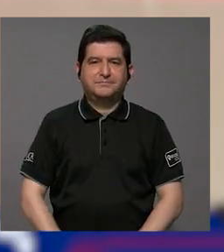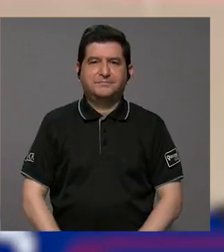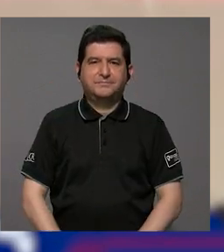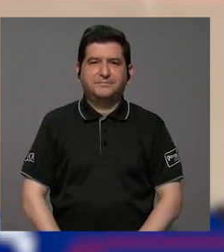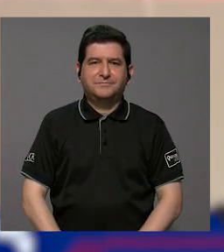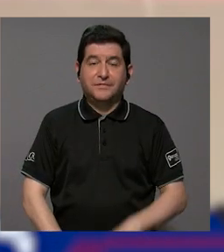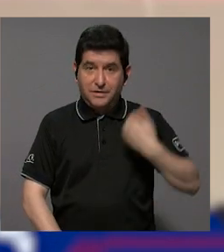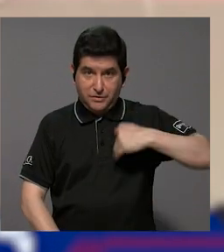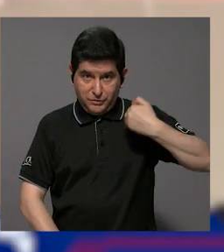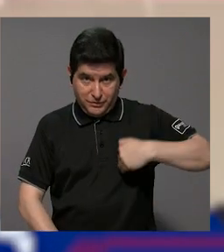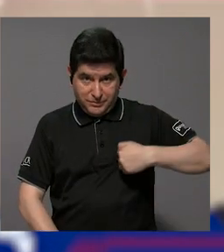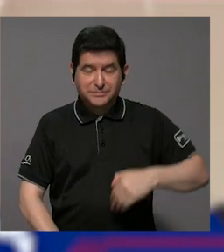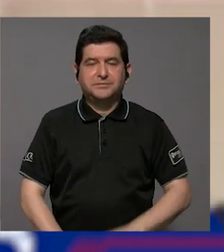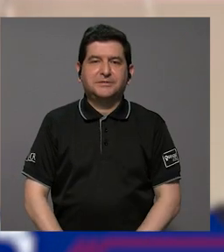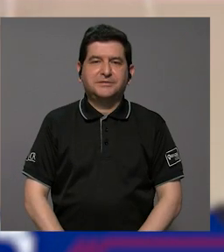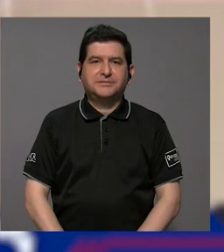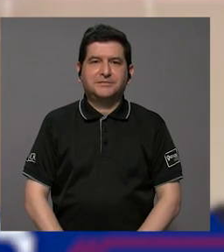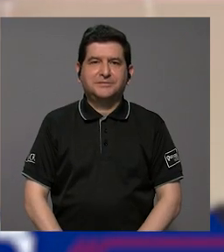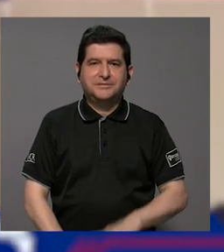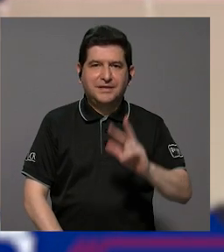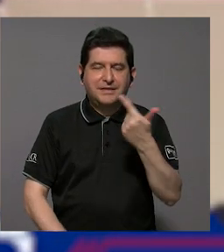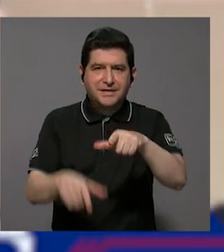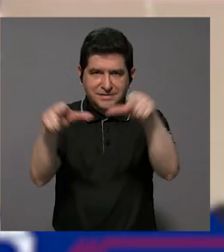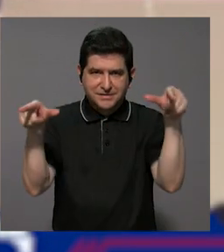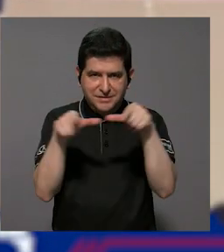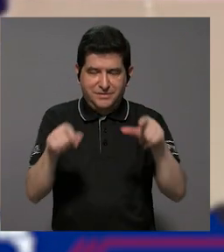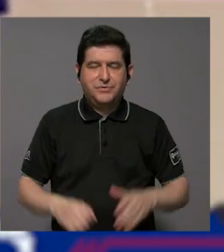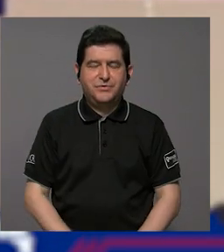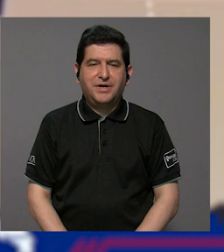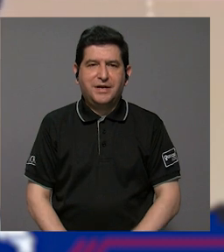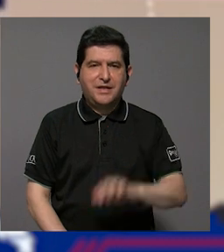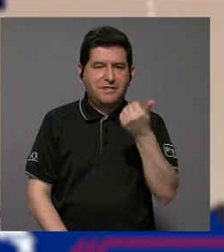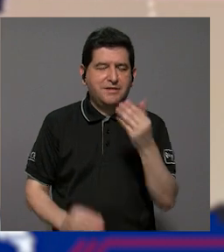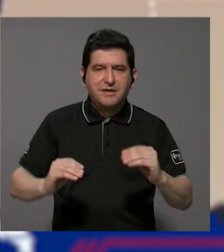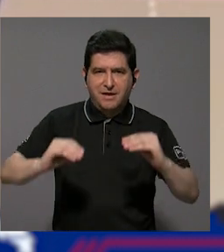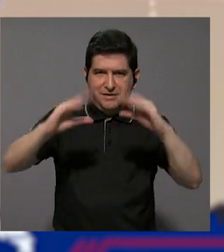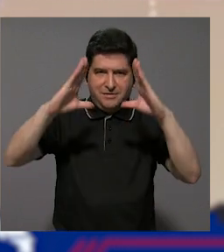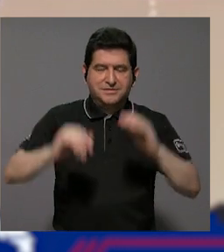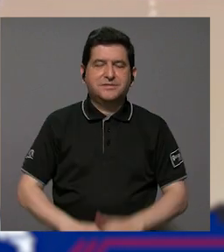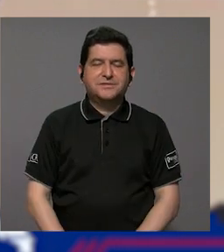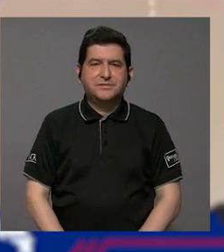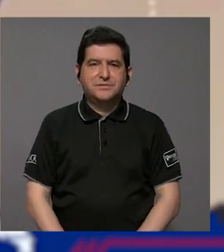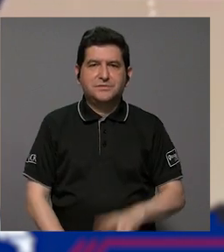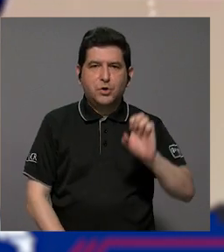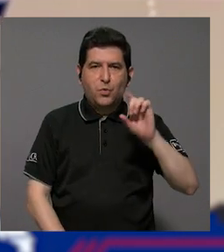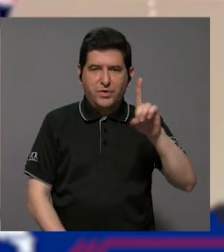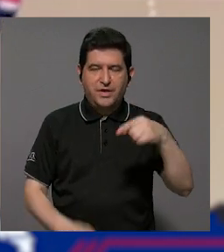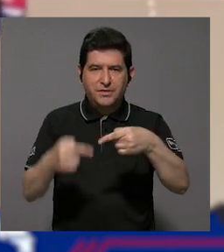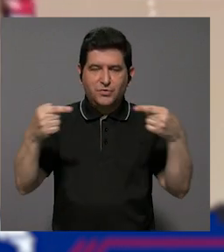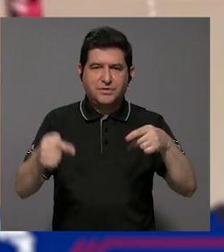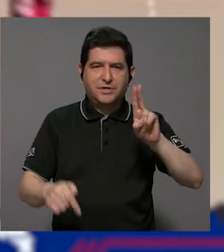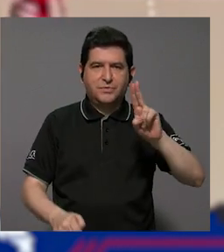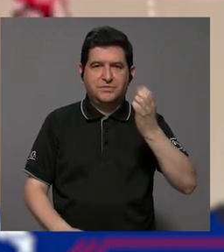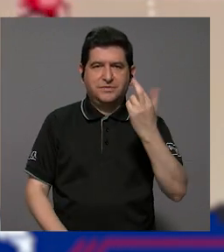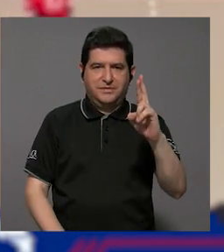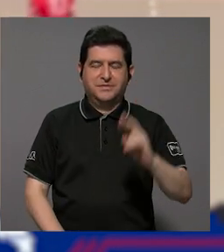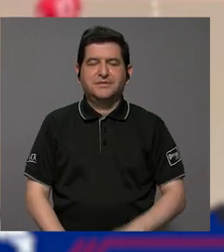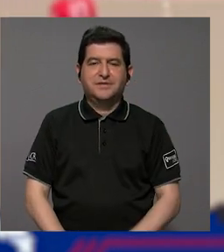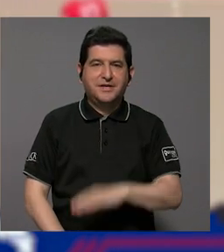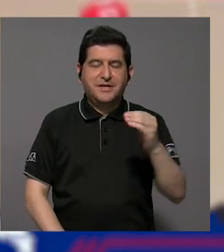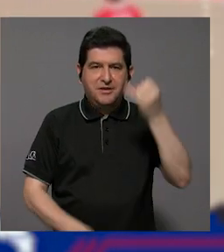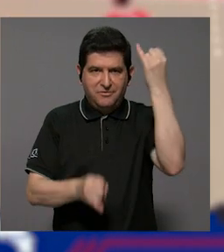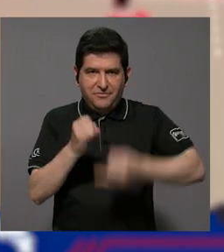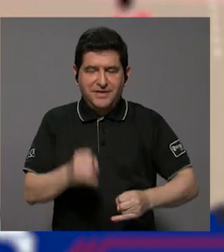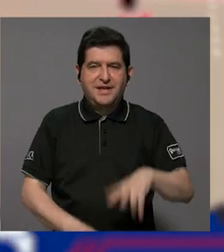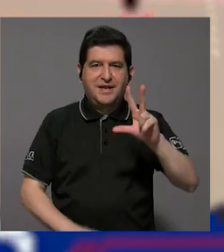fútbol sala masculino, el partido por el tercer lugar será a las 10 de la mañana entre la UNED y la UCR, y la final